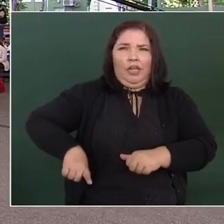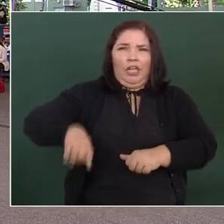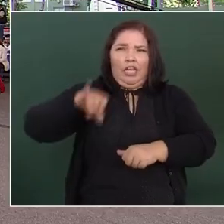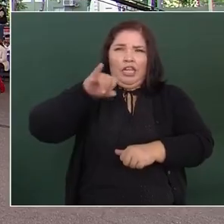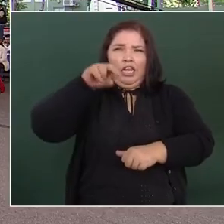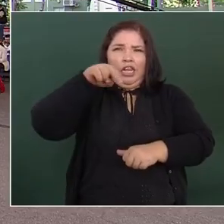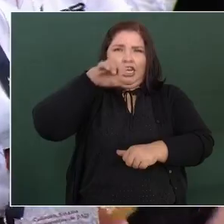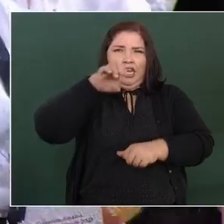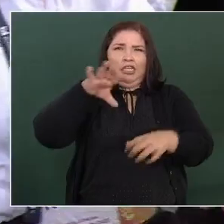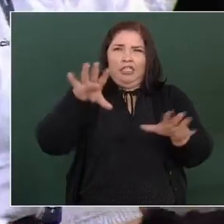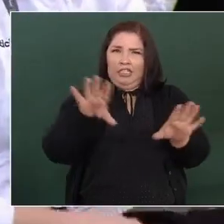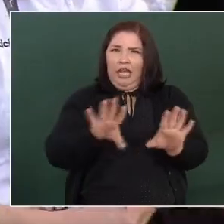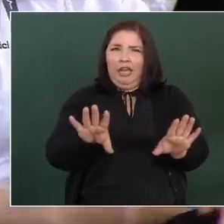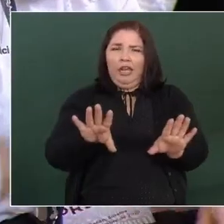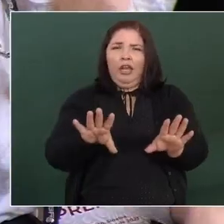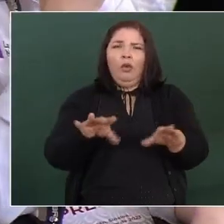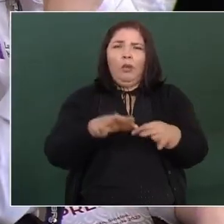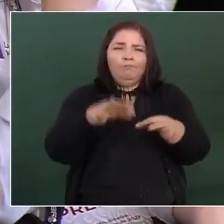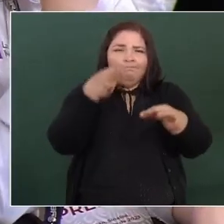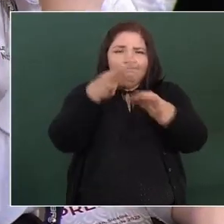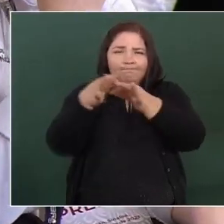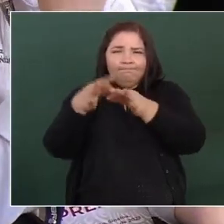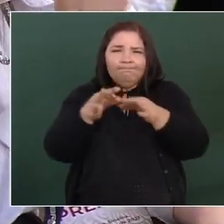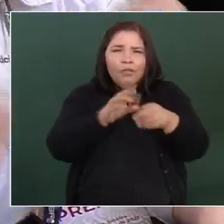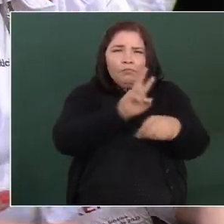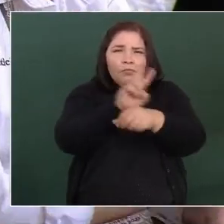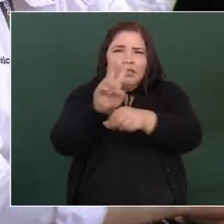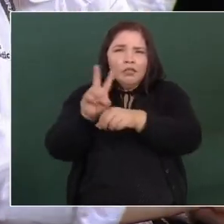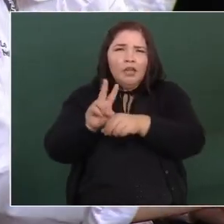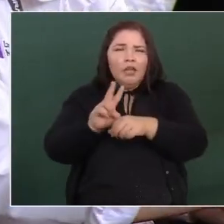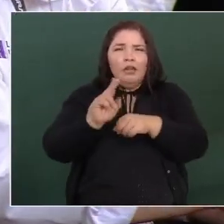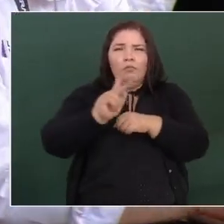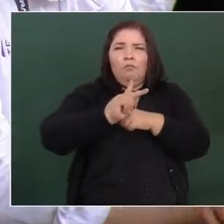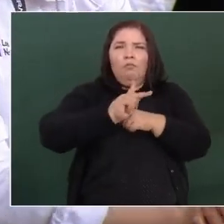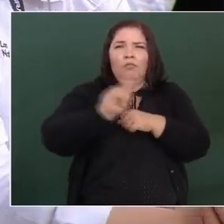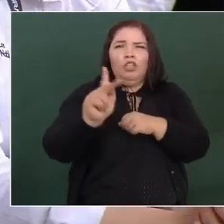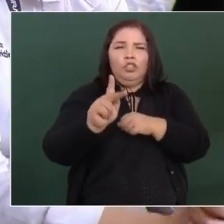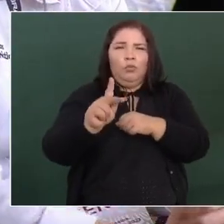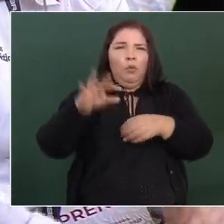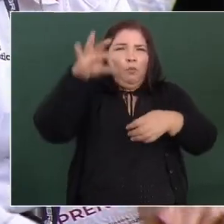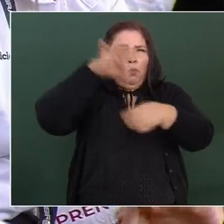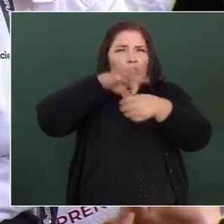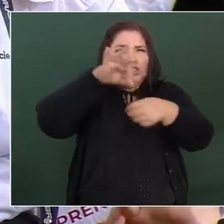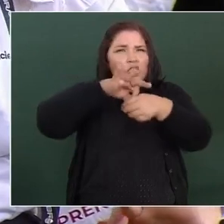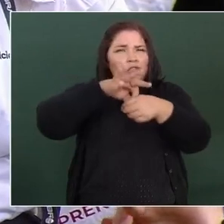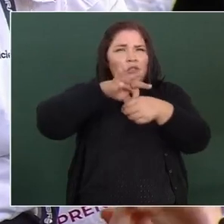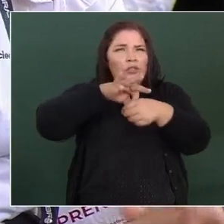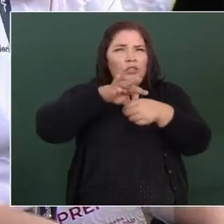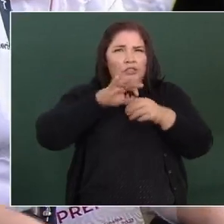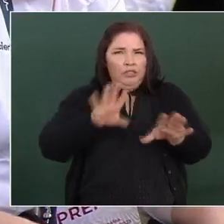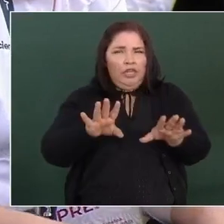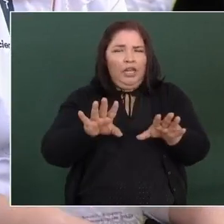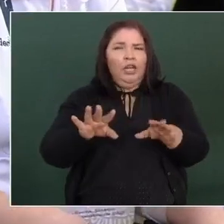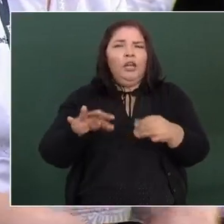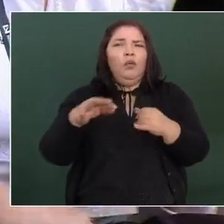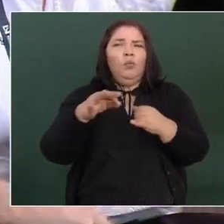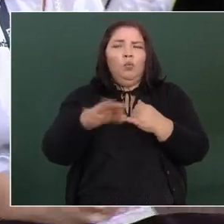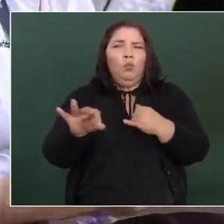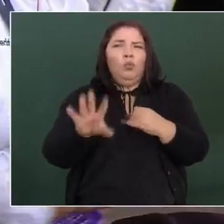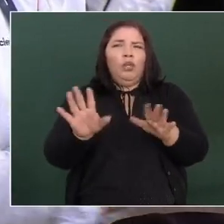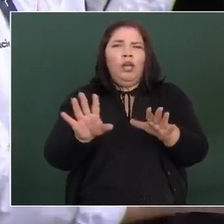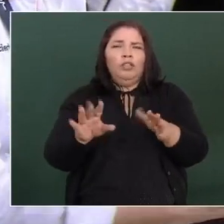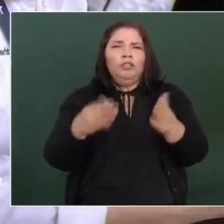INE para garantizar la seguridad durante y del día de la jornada electoral? Y finalmente se hace